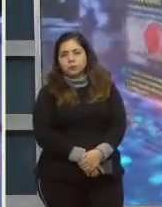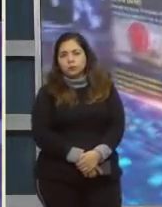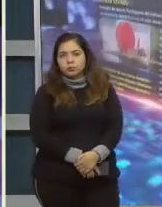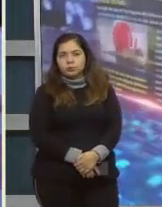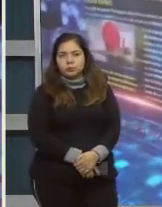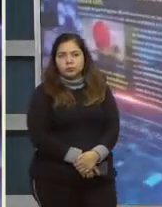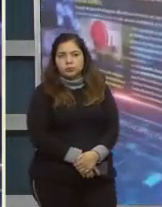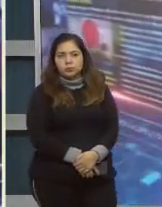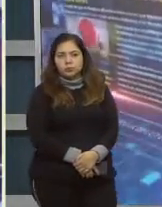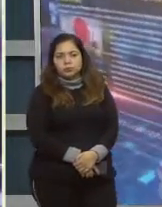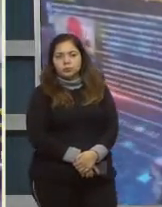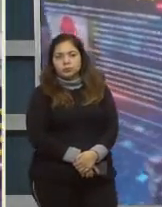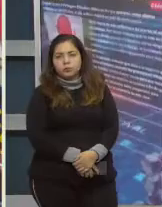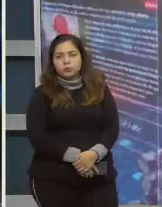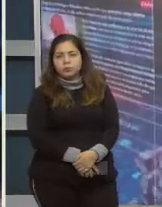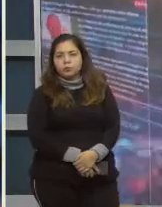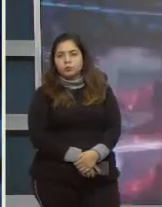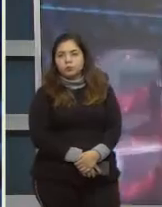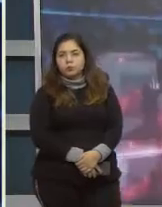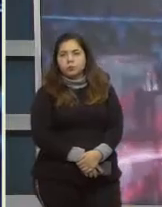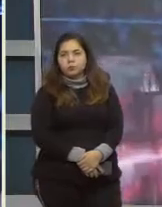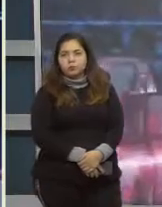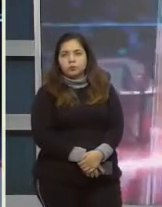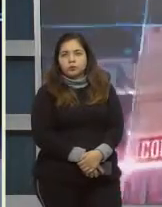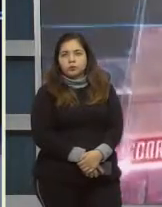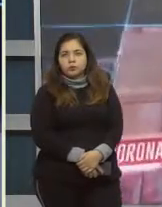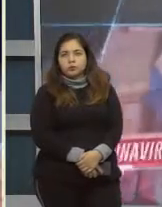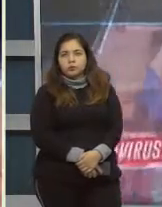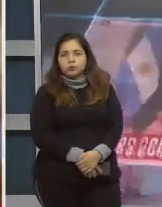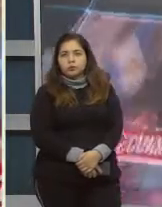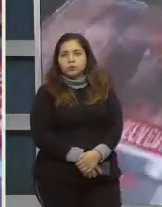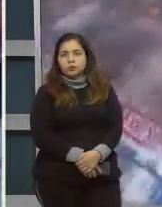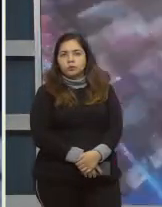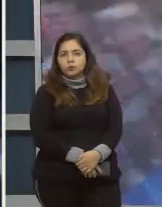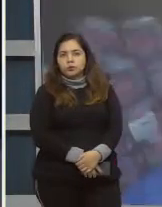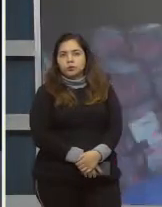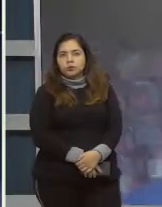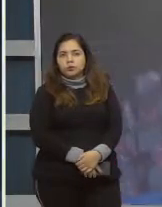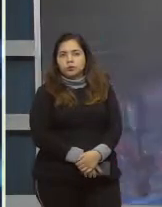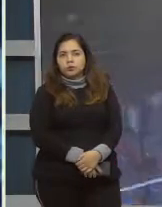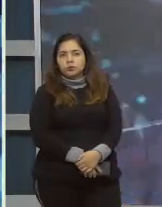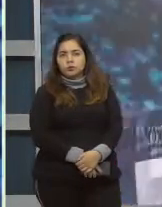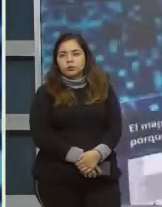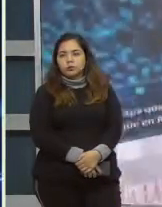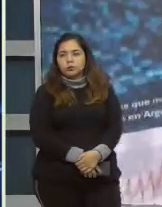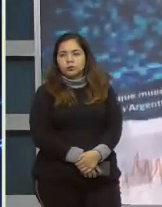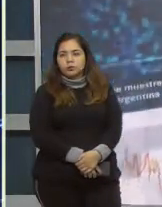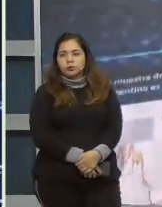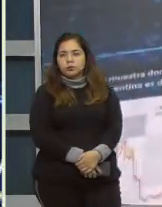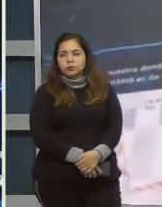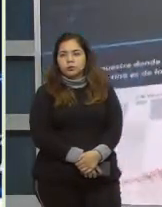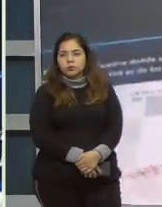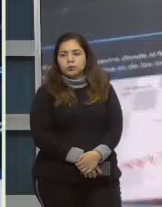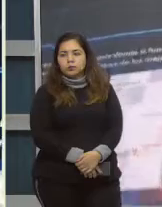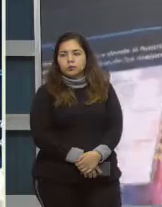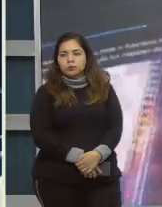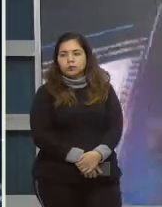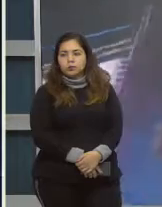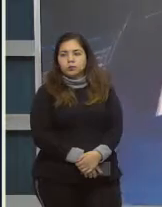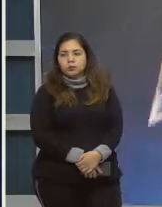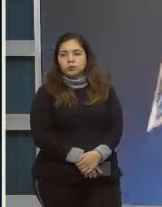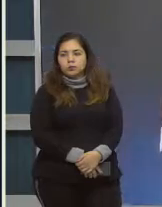disciplinas que nos exigen una presencialidad por las prácticas, como puede ser un laboratorio,